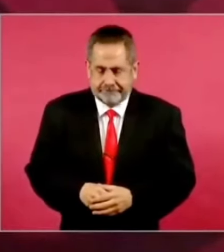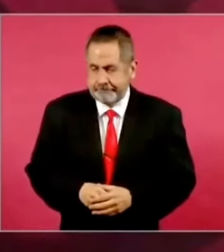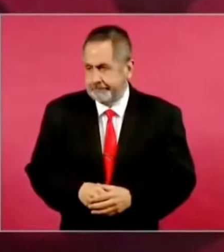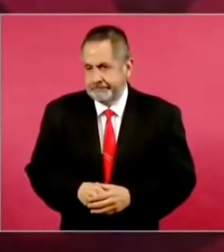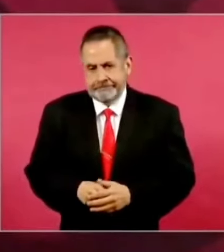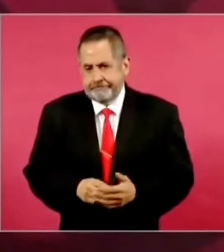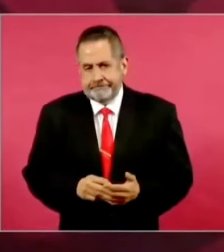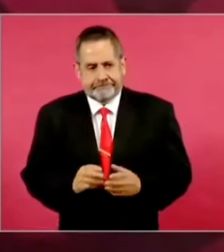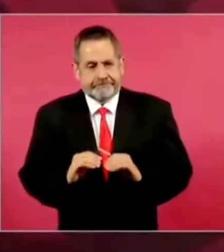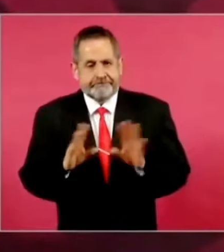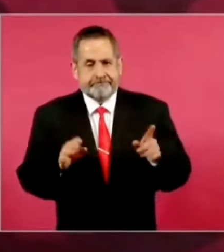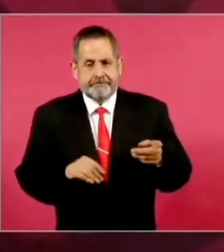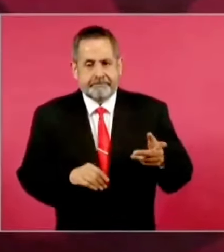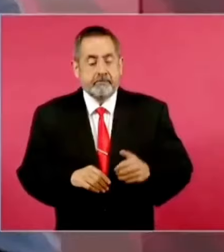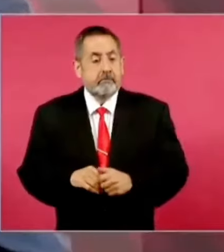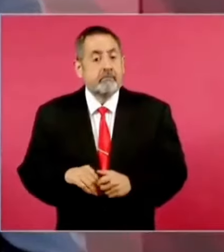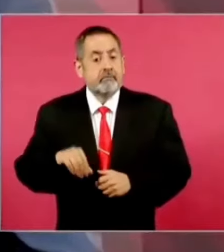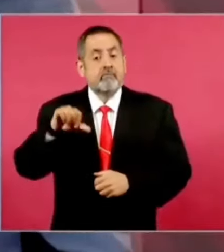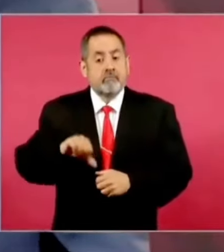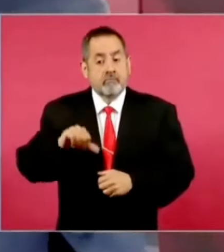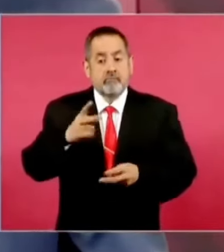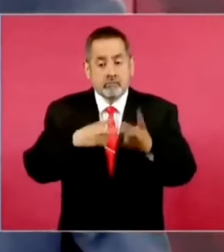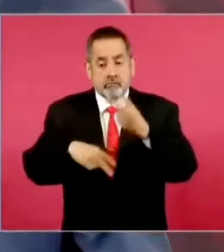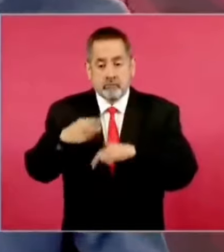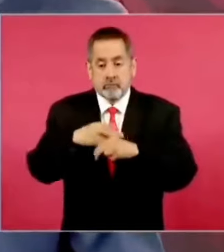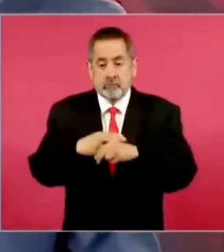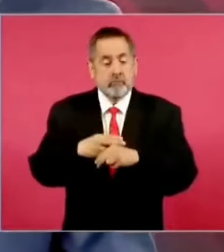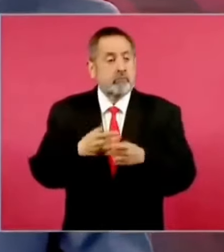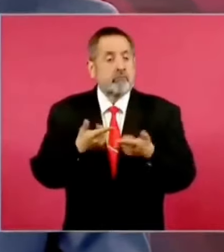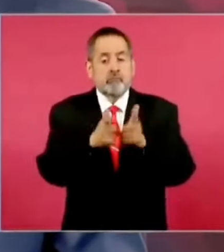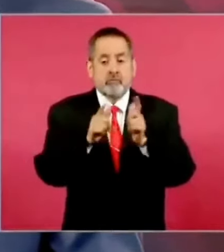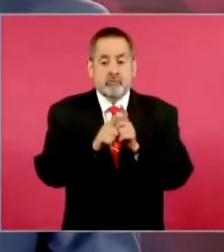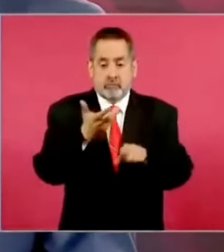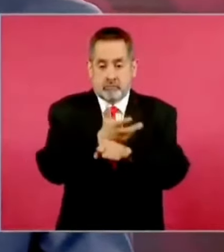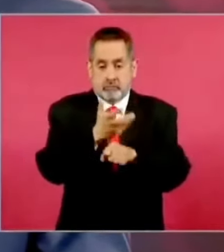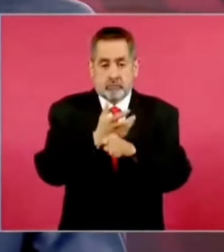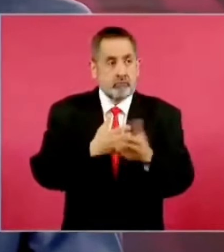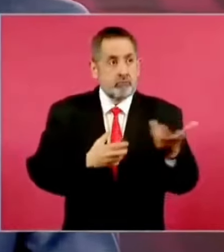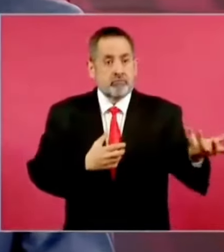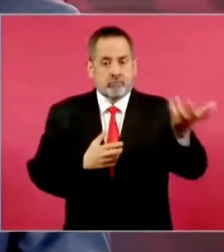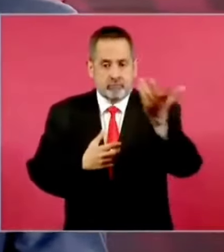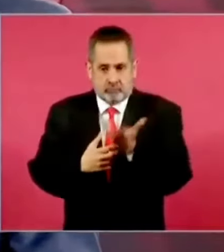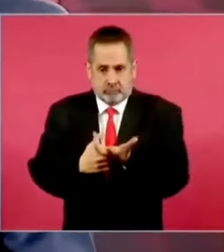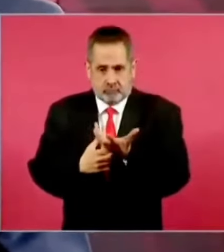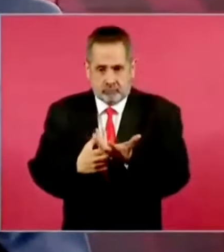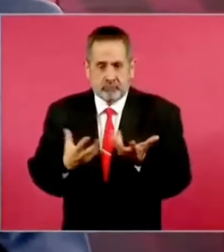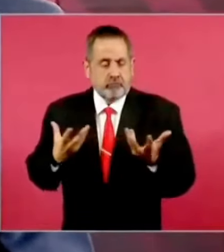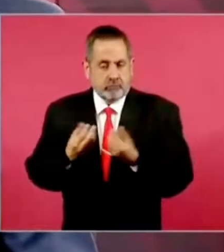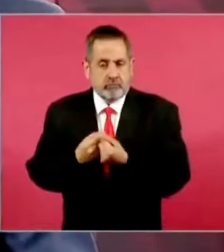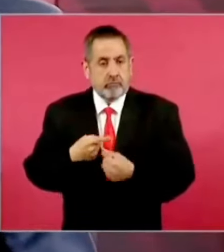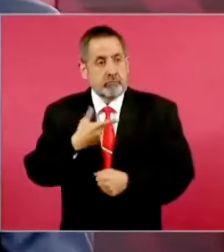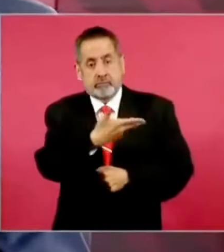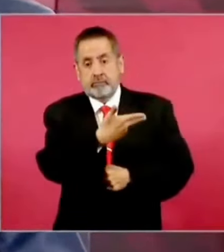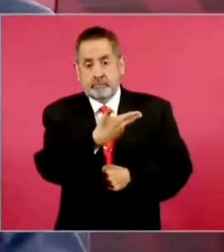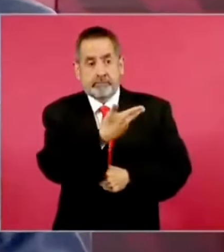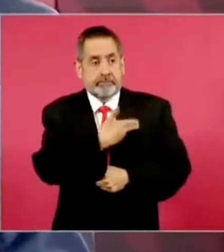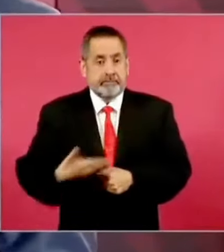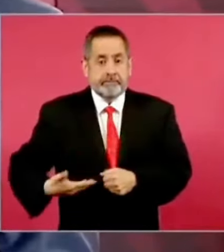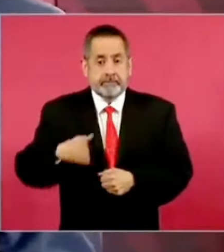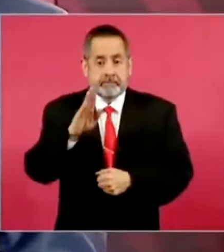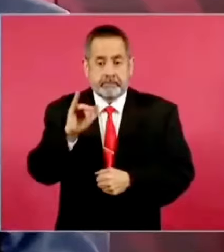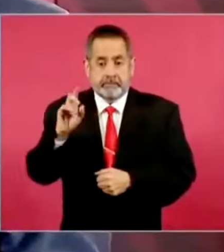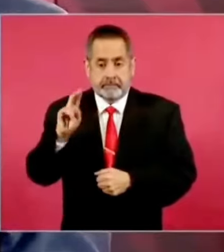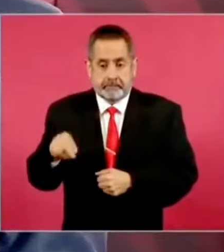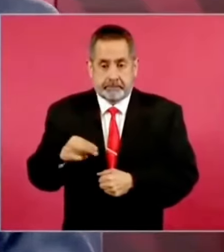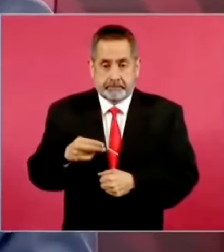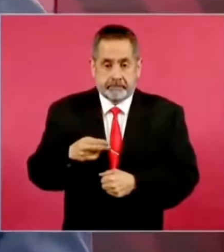Claro hoy viene una comisión de Estados Unidos y me pidió el presidente